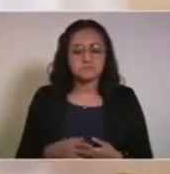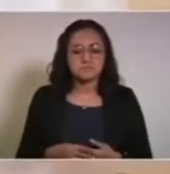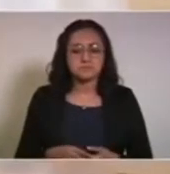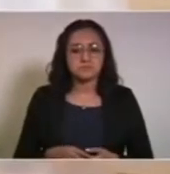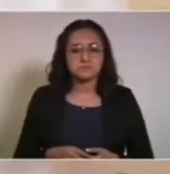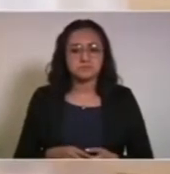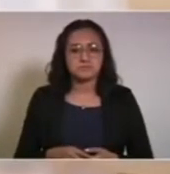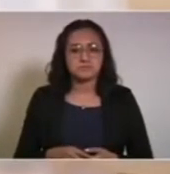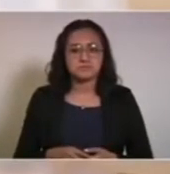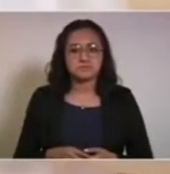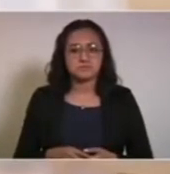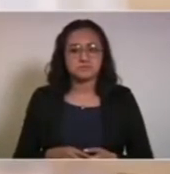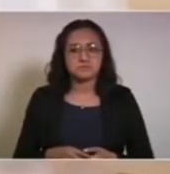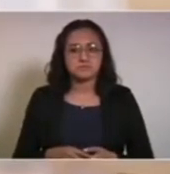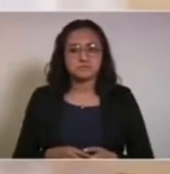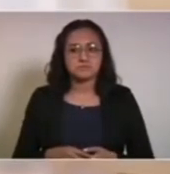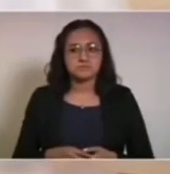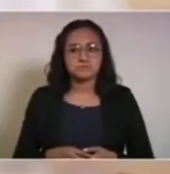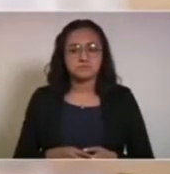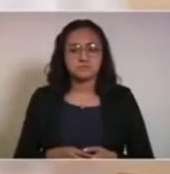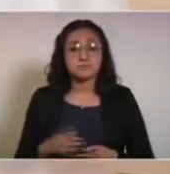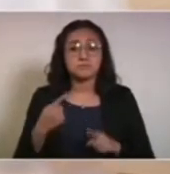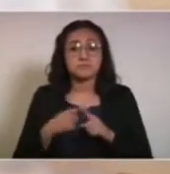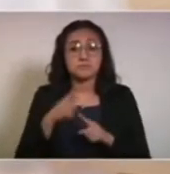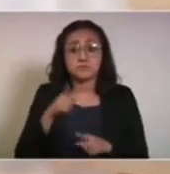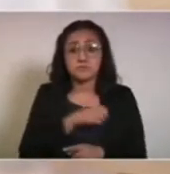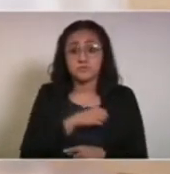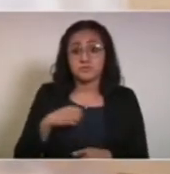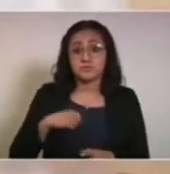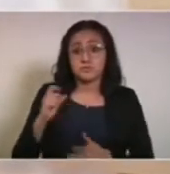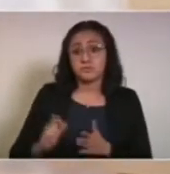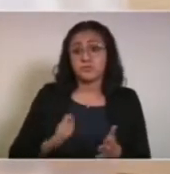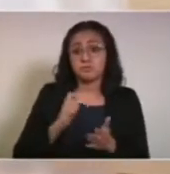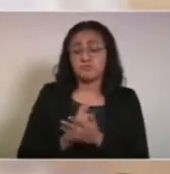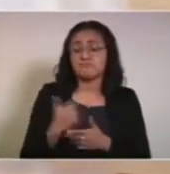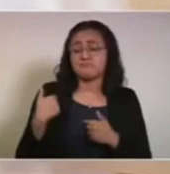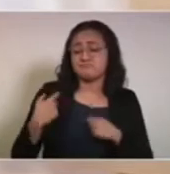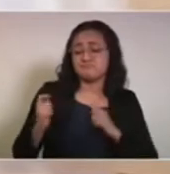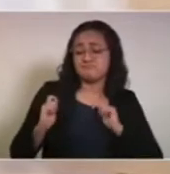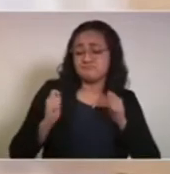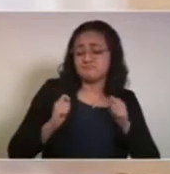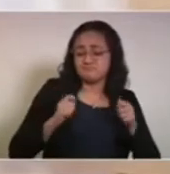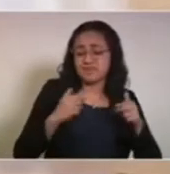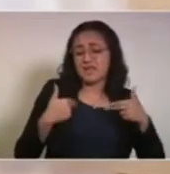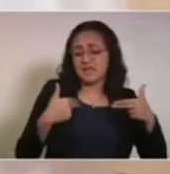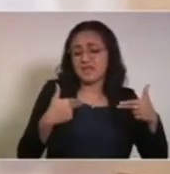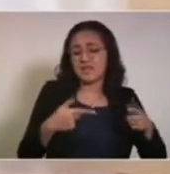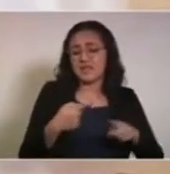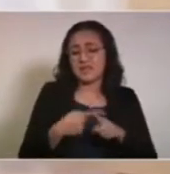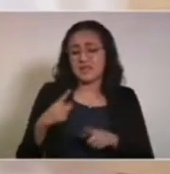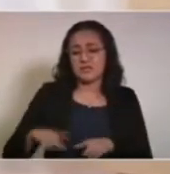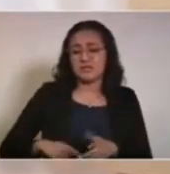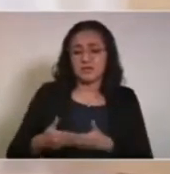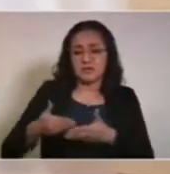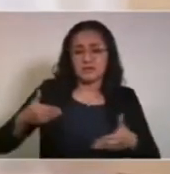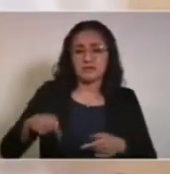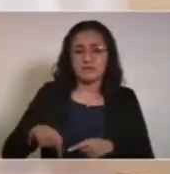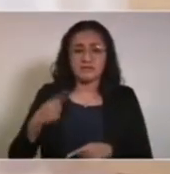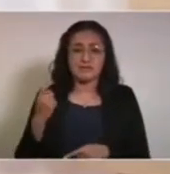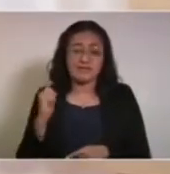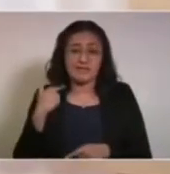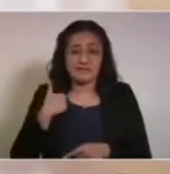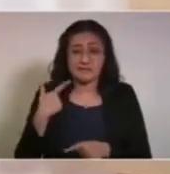las obligaciones de pago que tiene que nos heredaron los gobiernos anteriores bajo diferentes